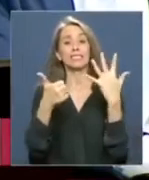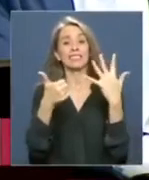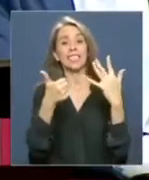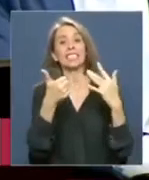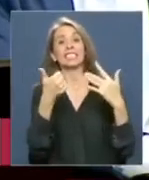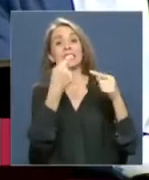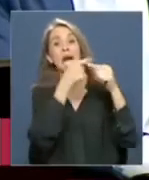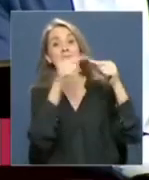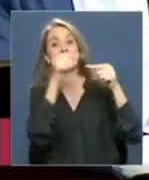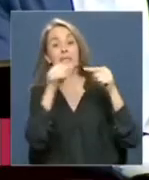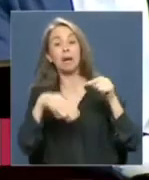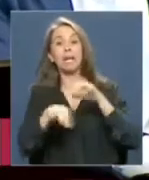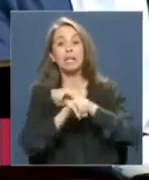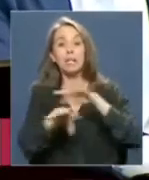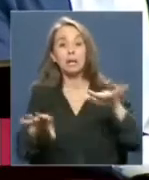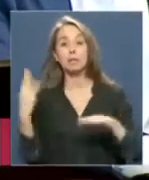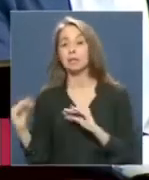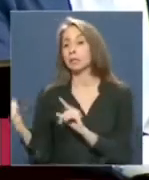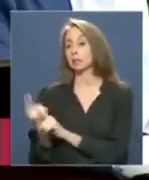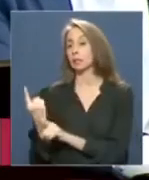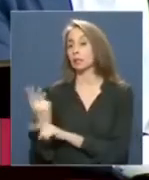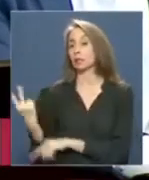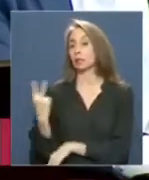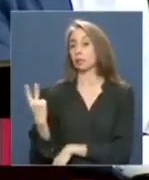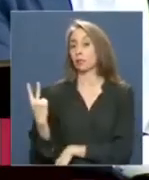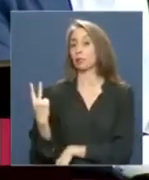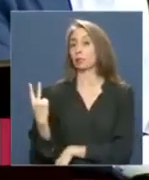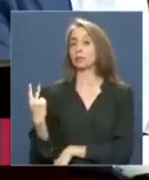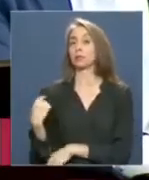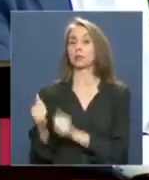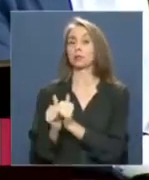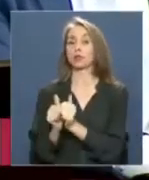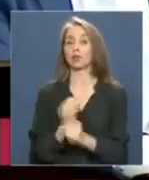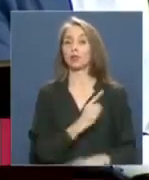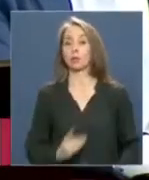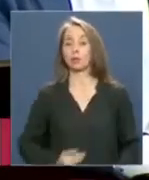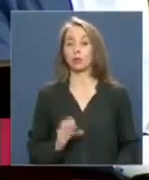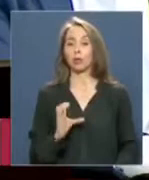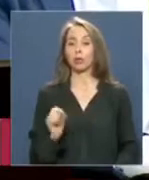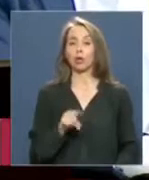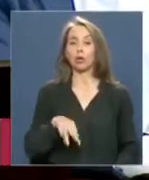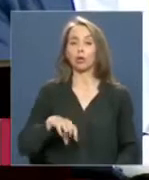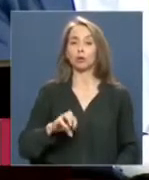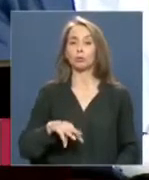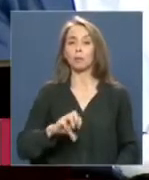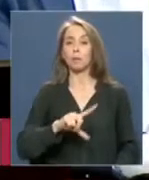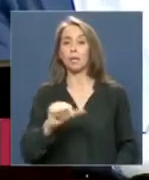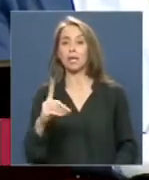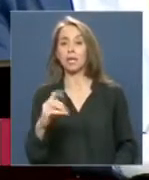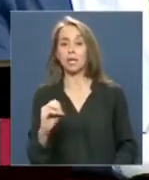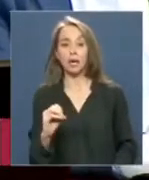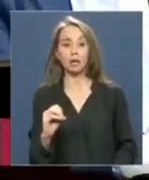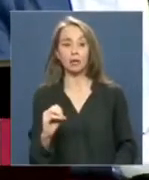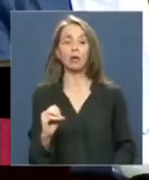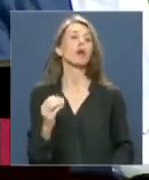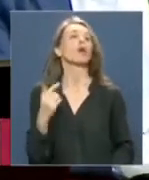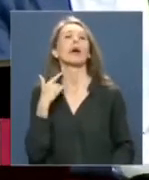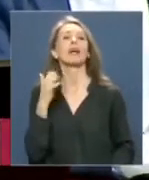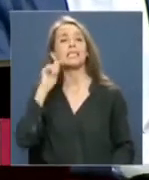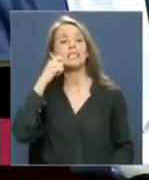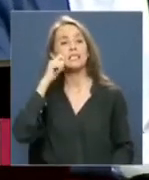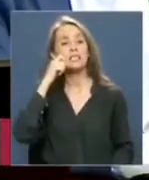indicadores distintos. Recién conversábamos con mi colega Cosme Mellado respecto de lo que significa